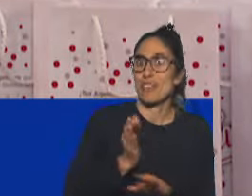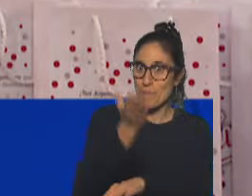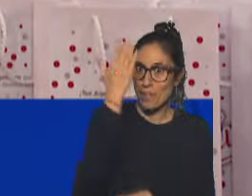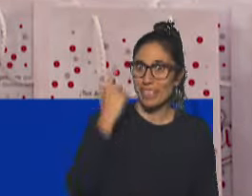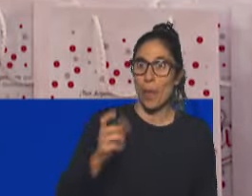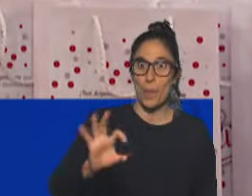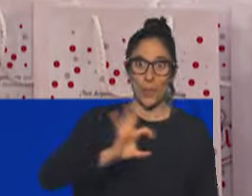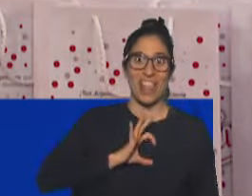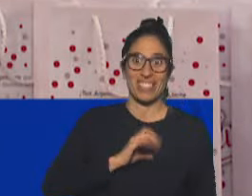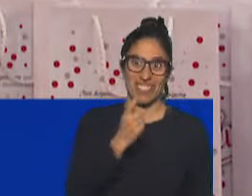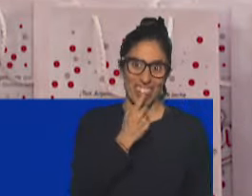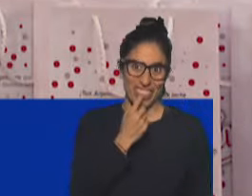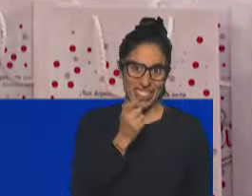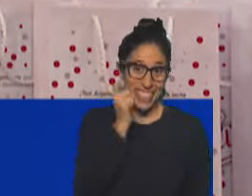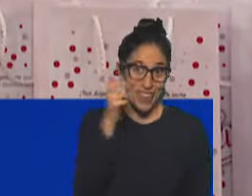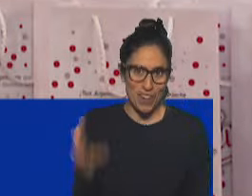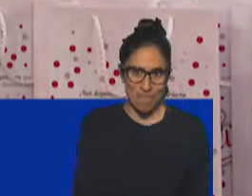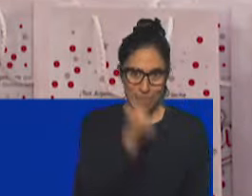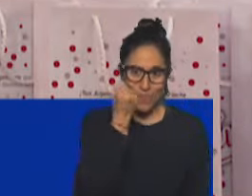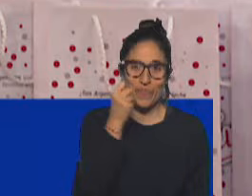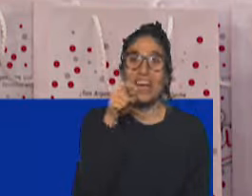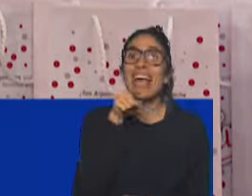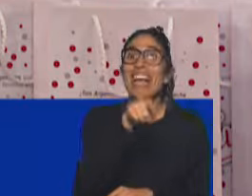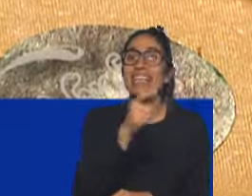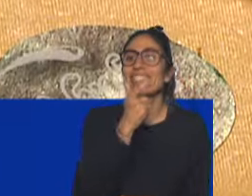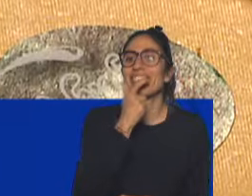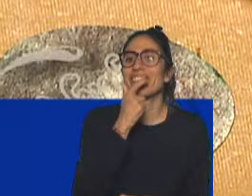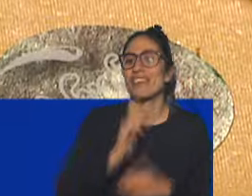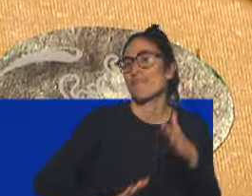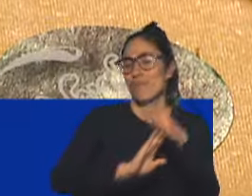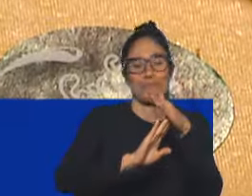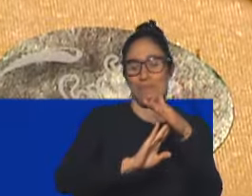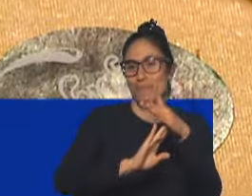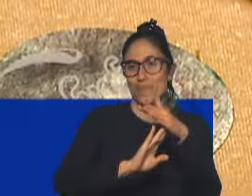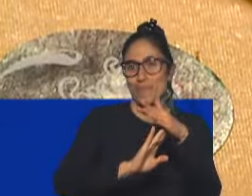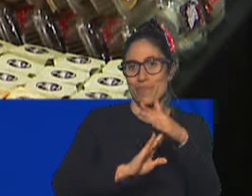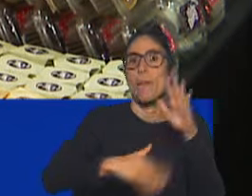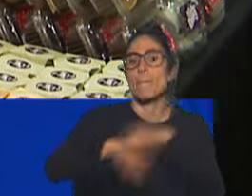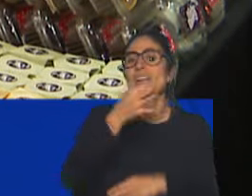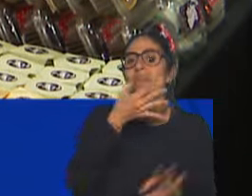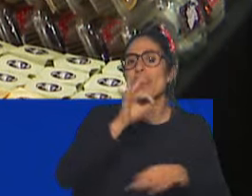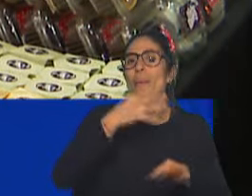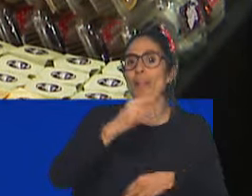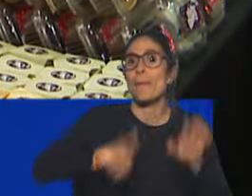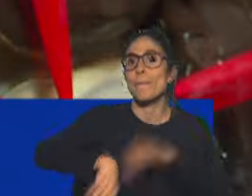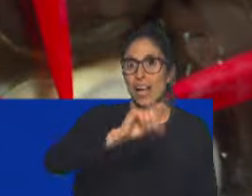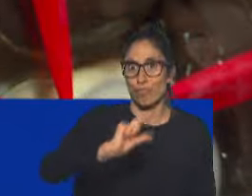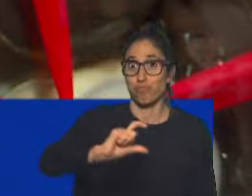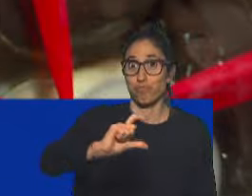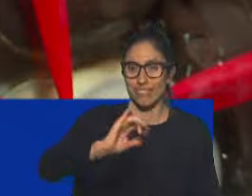Y es uno de nuestros productos que más preponderancia tiene en los comercios.